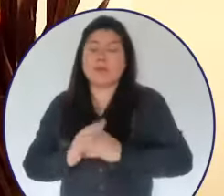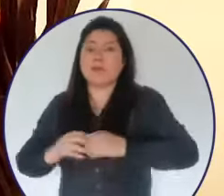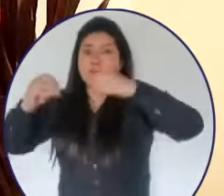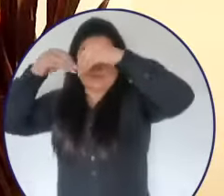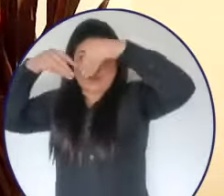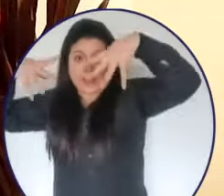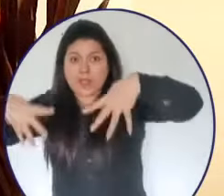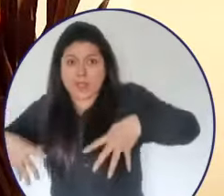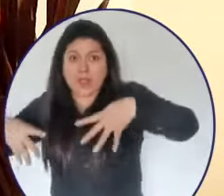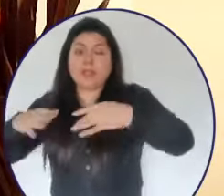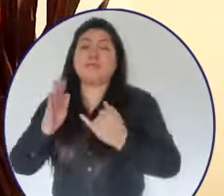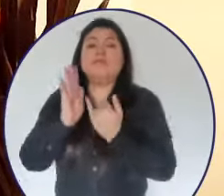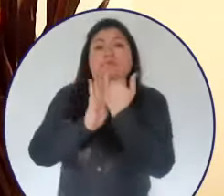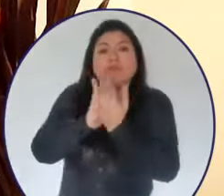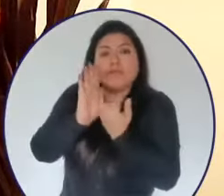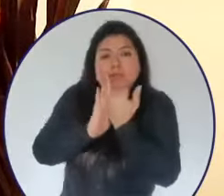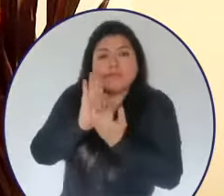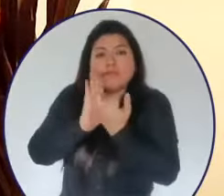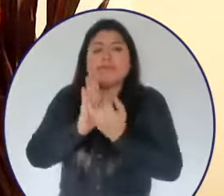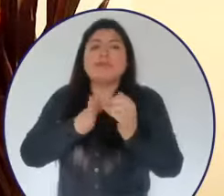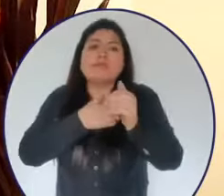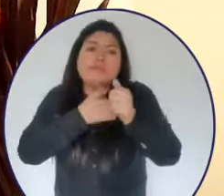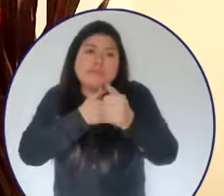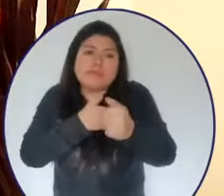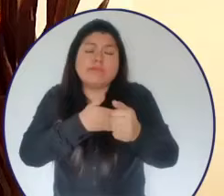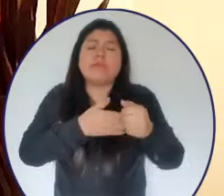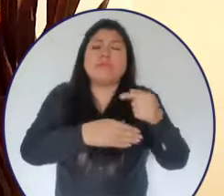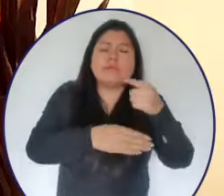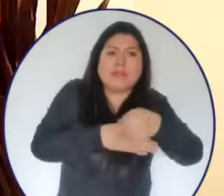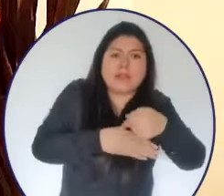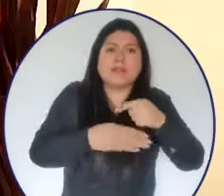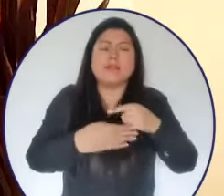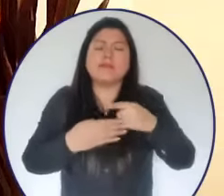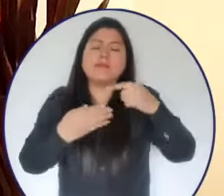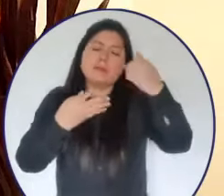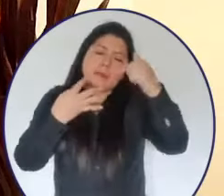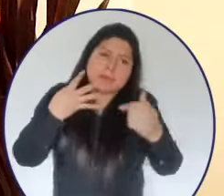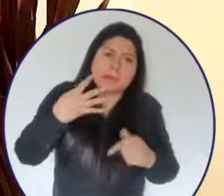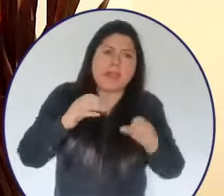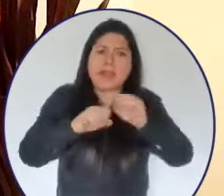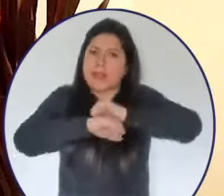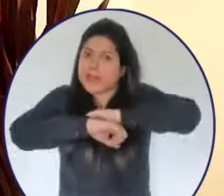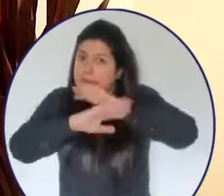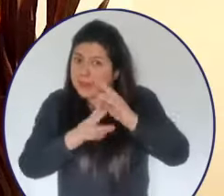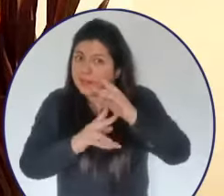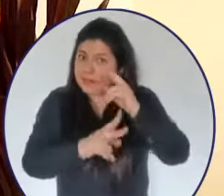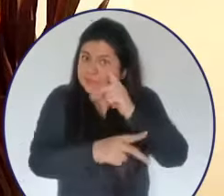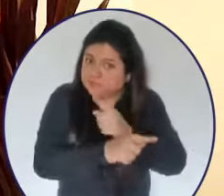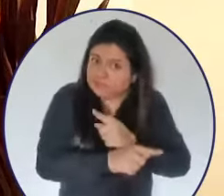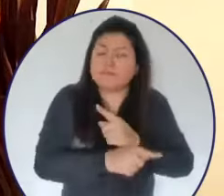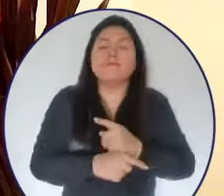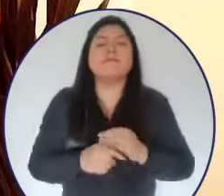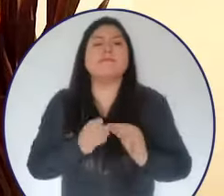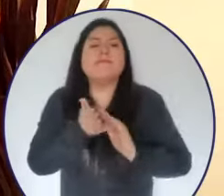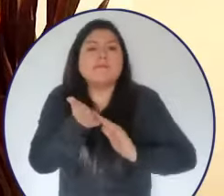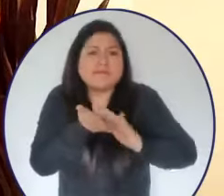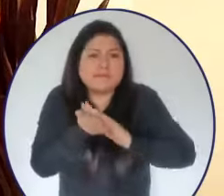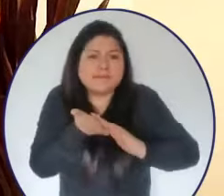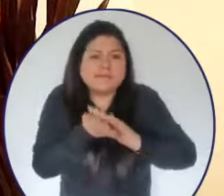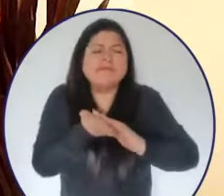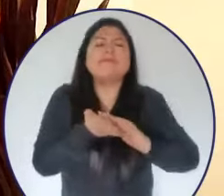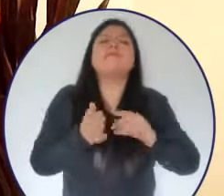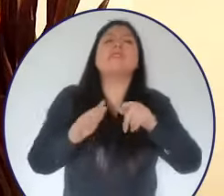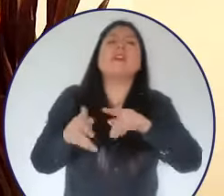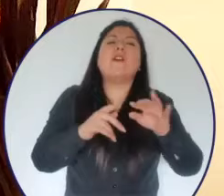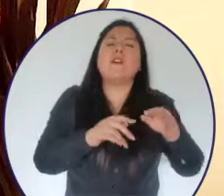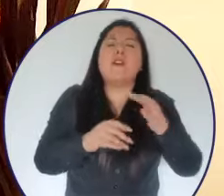maneras distintas. De ahí que el maestro use mapas conceptuales, pictogramas de instrucciones claras, concretas